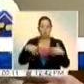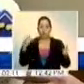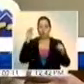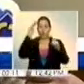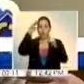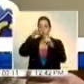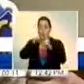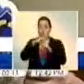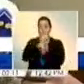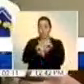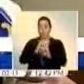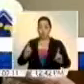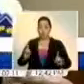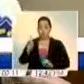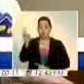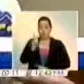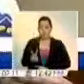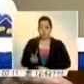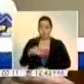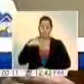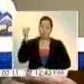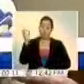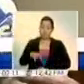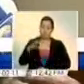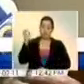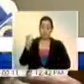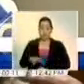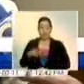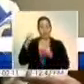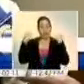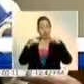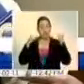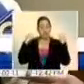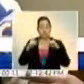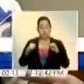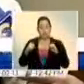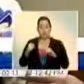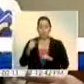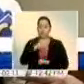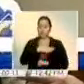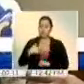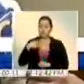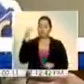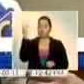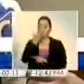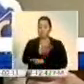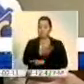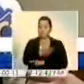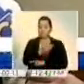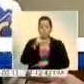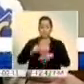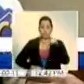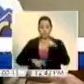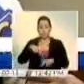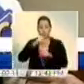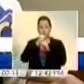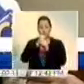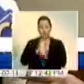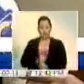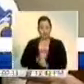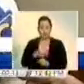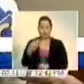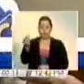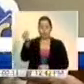la democracia en Venezuela. Lamentablemente este tipo de prácticas son las que nosotros hemos venido condenando y esperamos